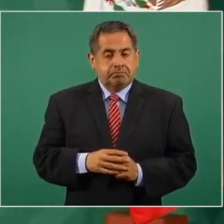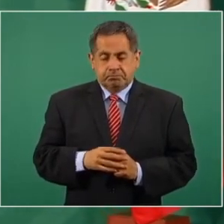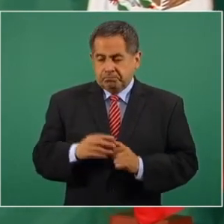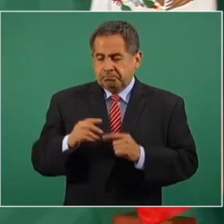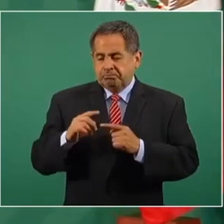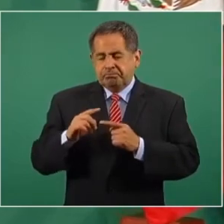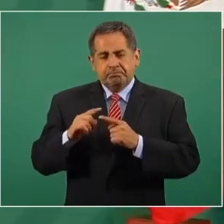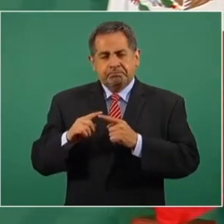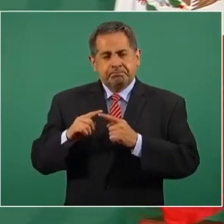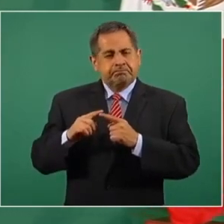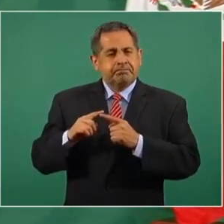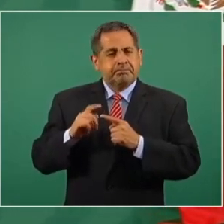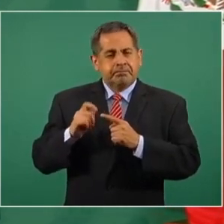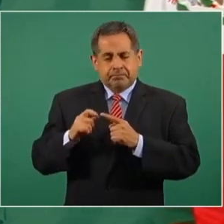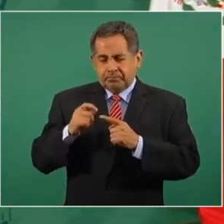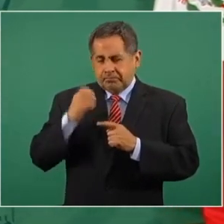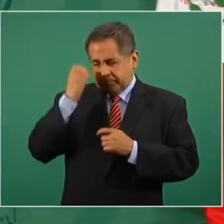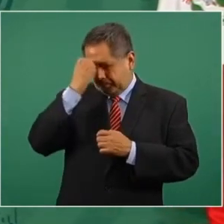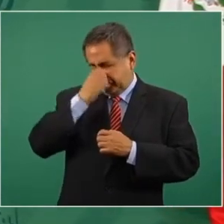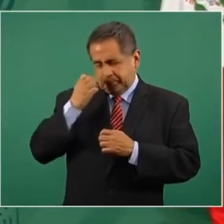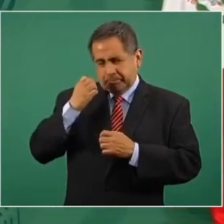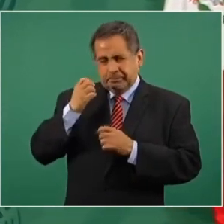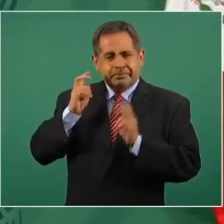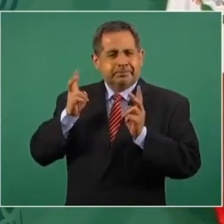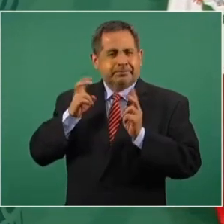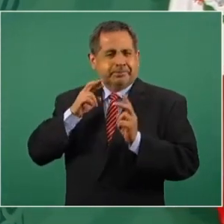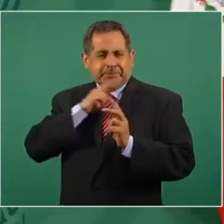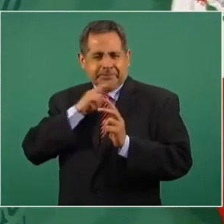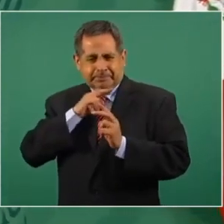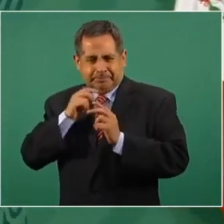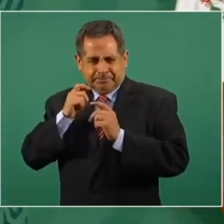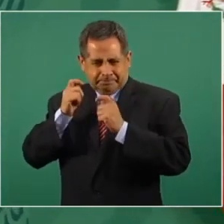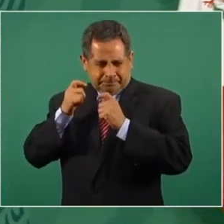Una rápida,